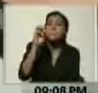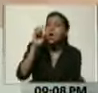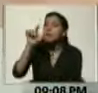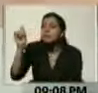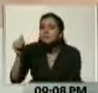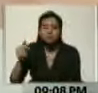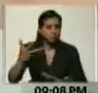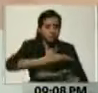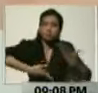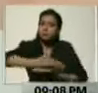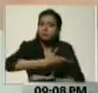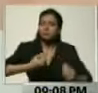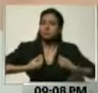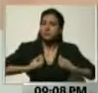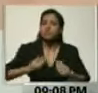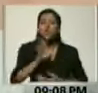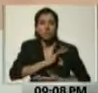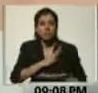colectivo.